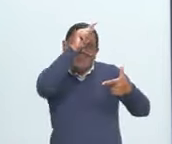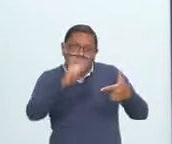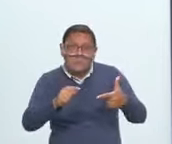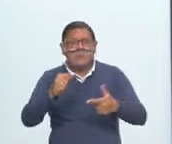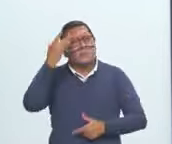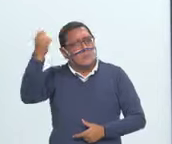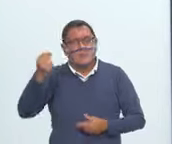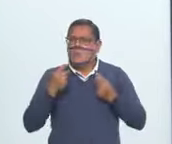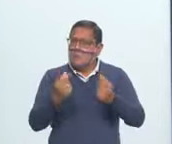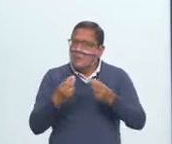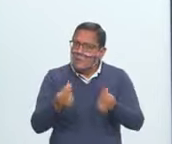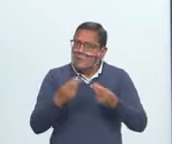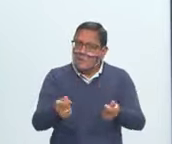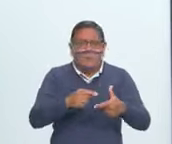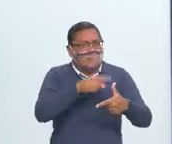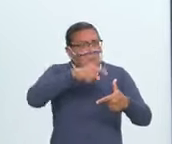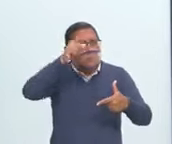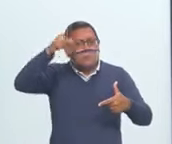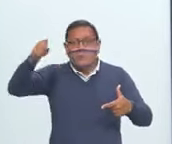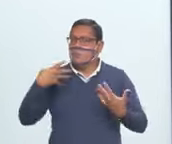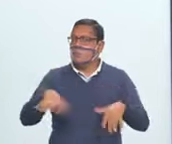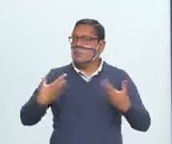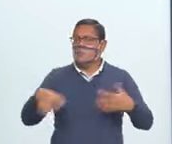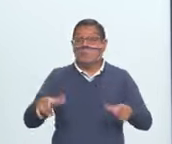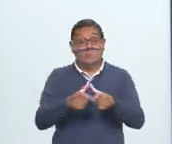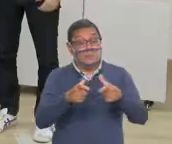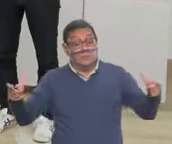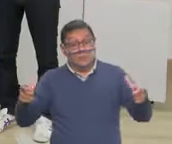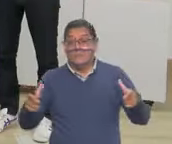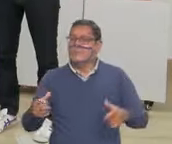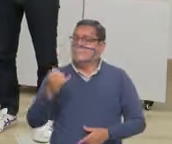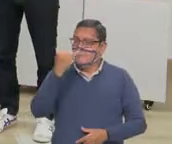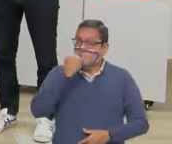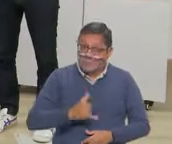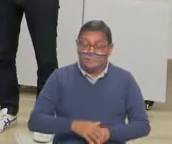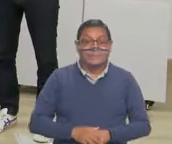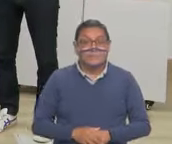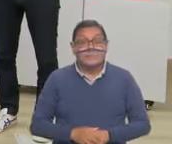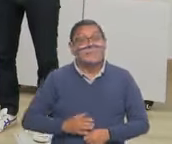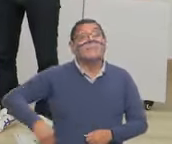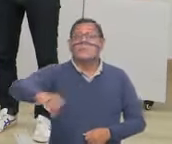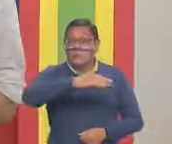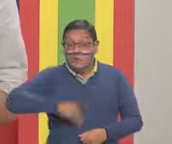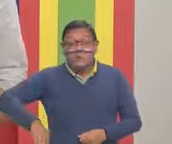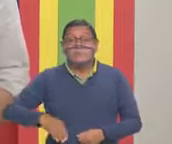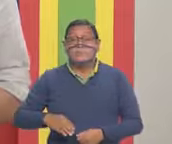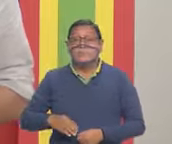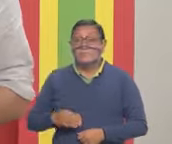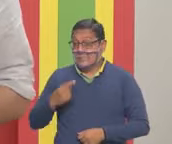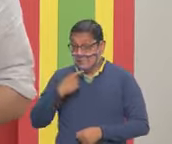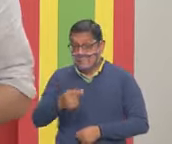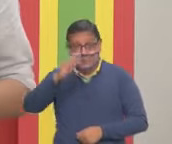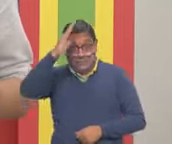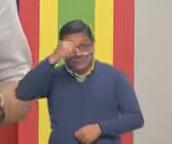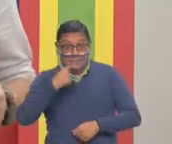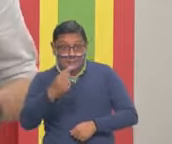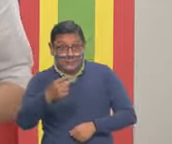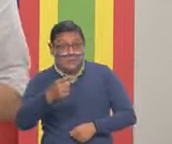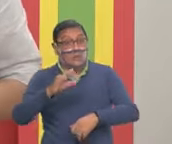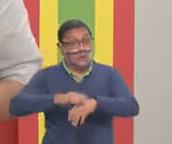muy rápida y esto no ocurrió en el pico pasado. El reto que enfrentamos en este tercer pico es